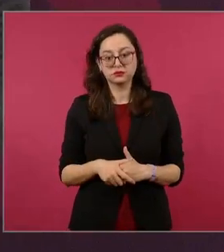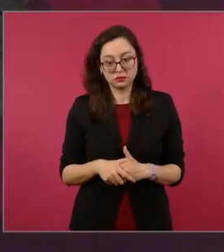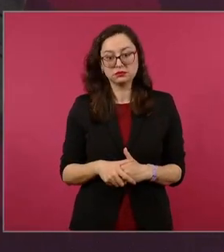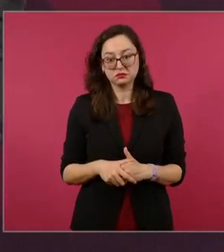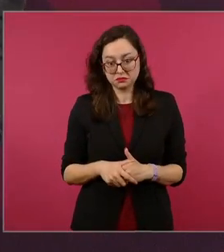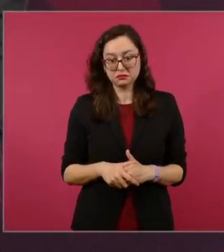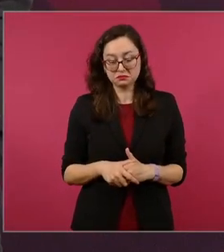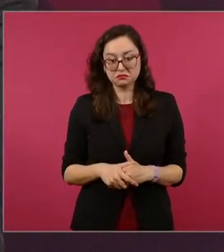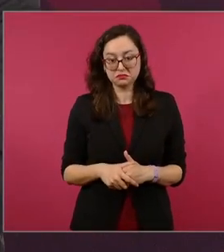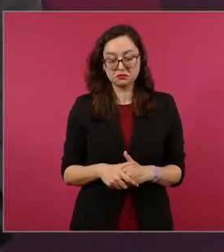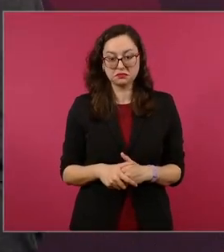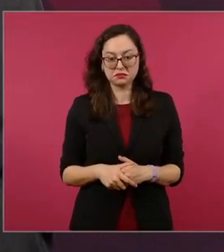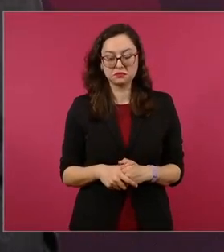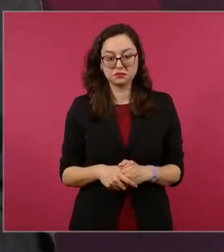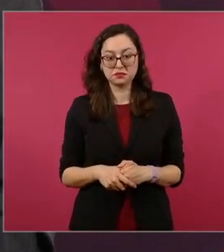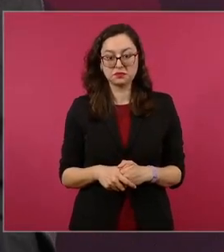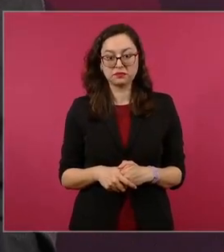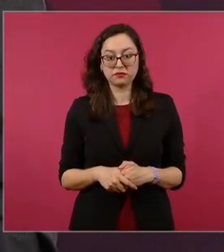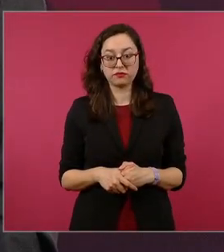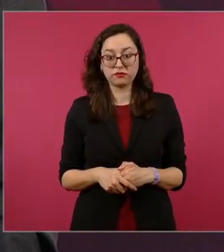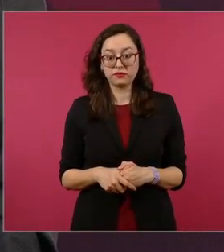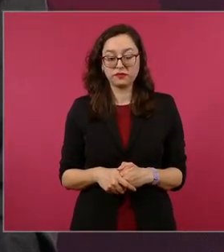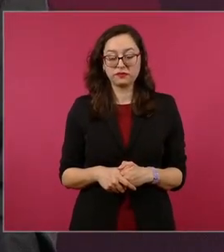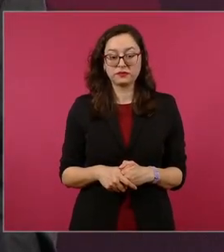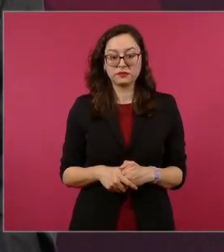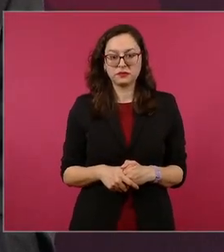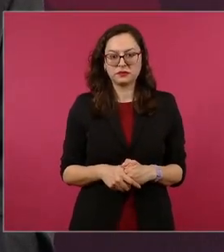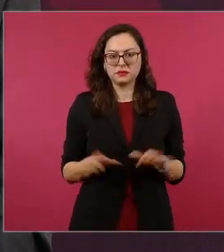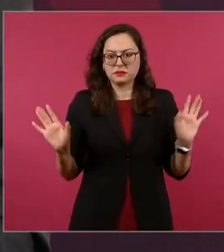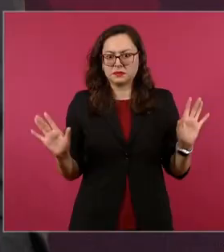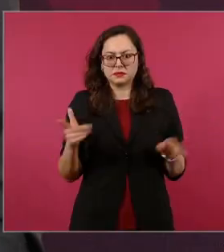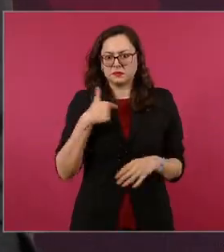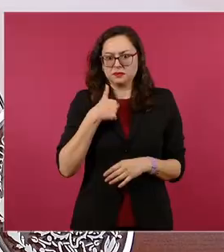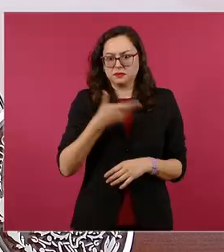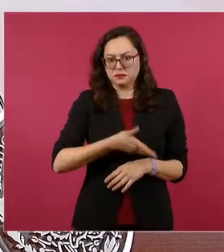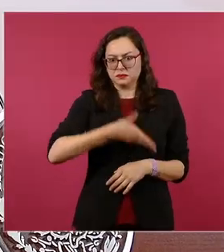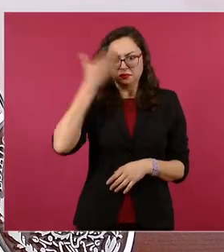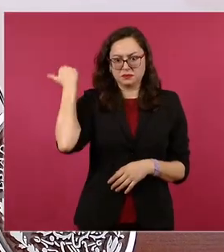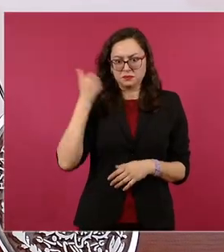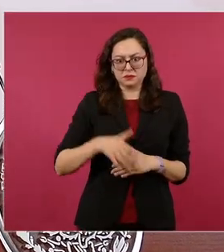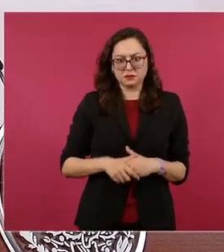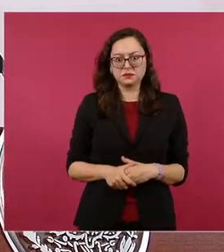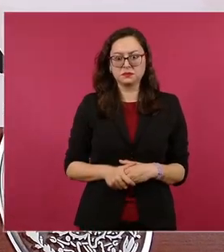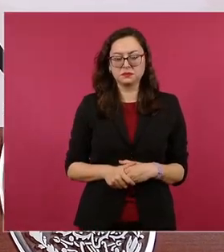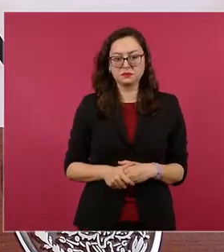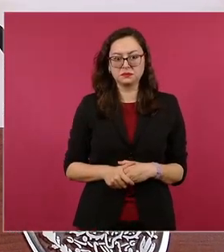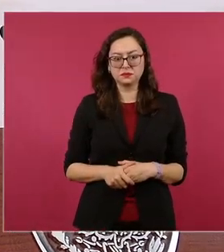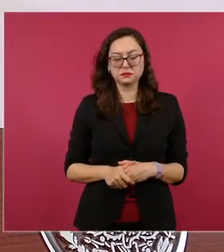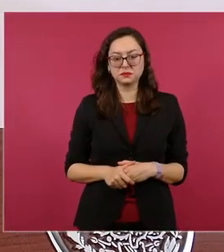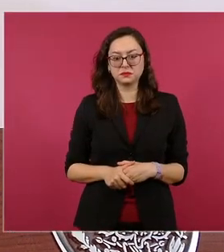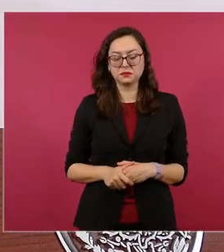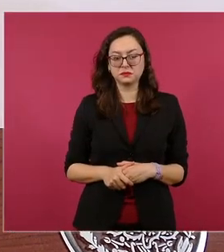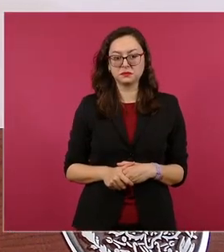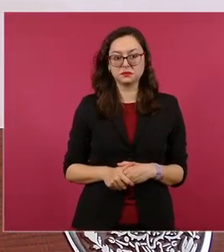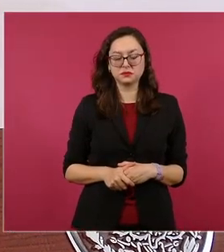que lo dijo en una reunión con empresarios